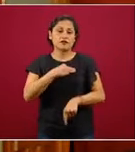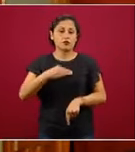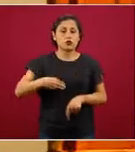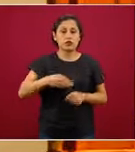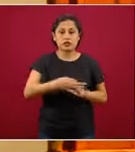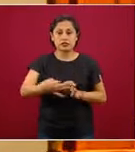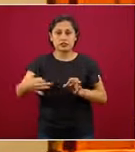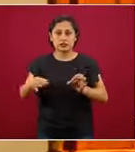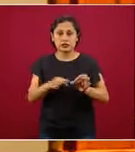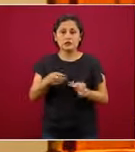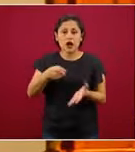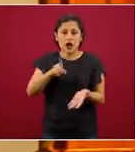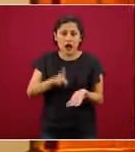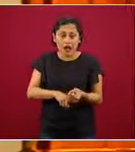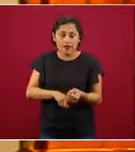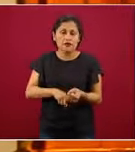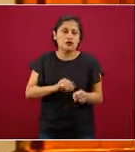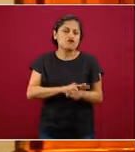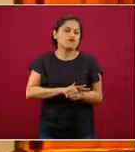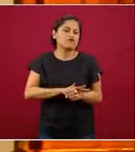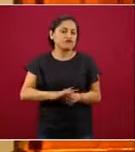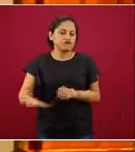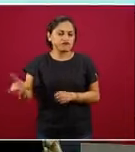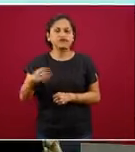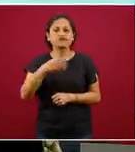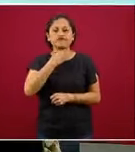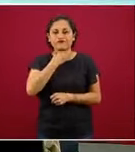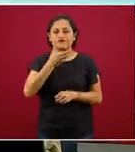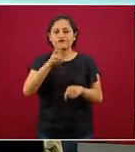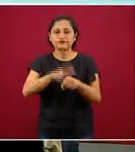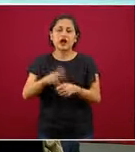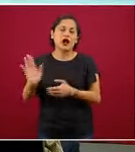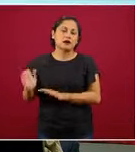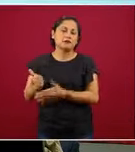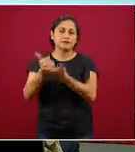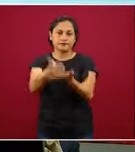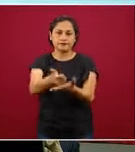por la pandemia, que sus capacidades han sido rebasadas. La que sigue, por favor.